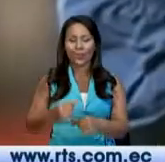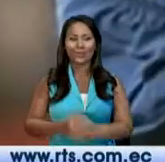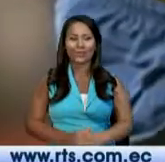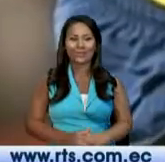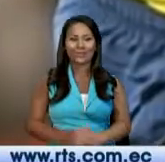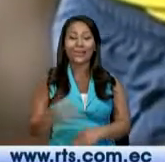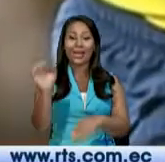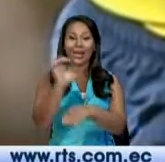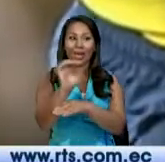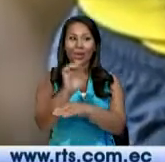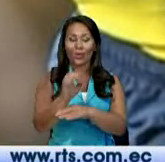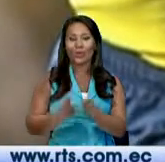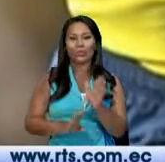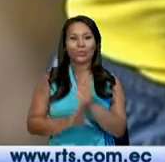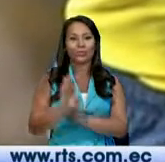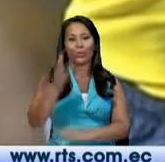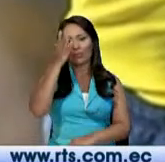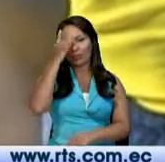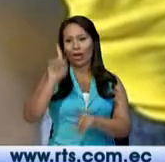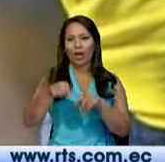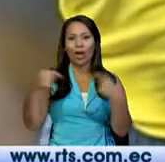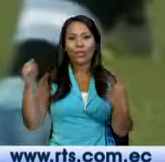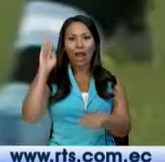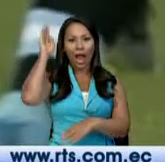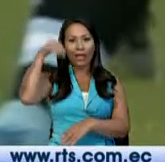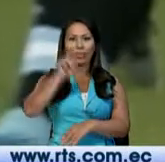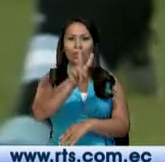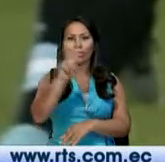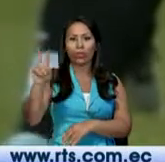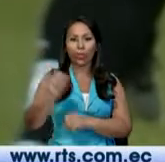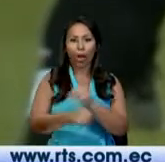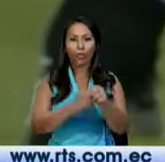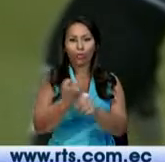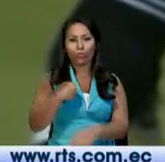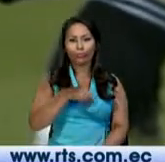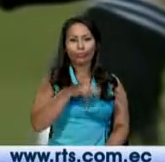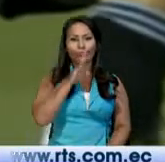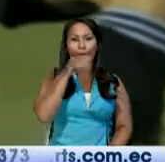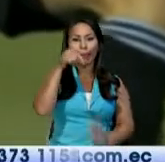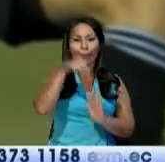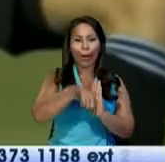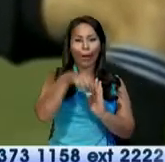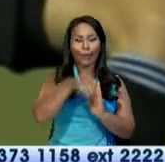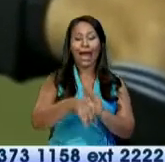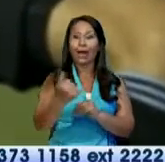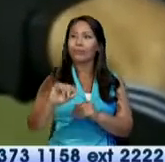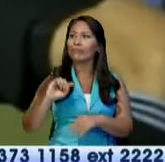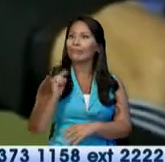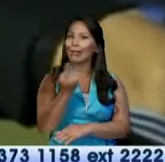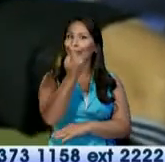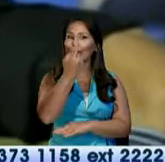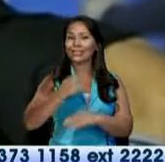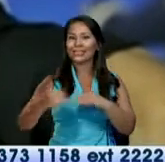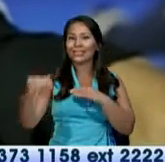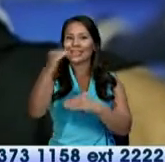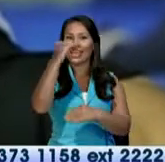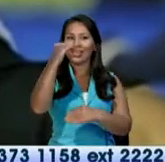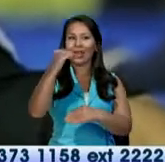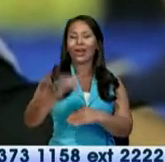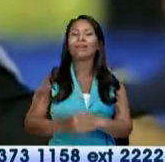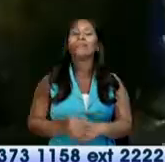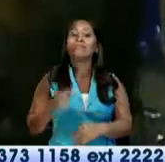Ecuador rompió el invicto que mantenía Argentina por 22 años como dueño de casa. Y tercera vez en su historia, primero fue Brasil y luego